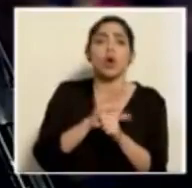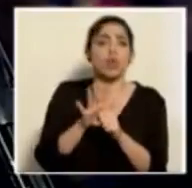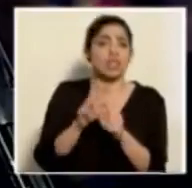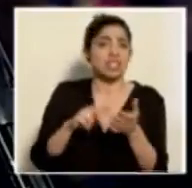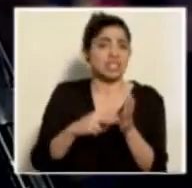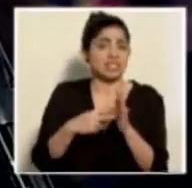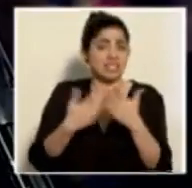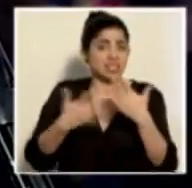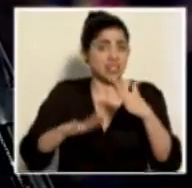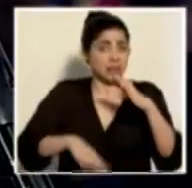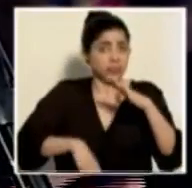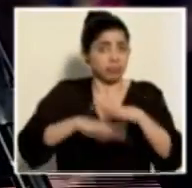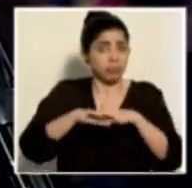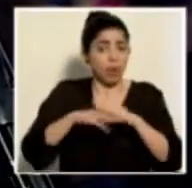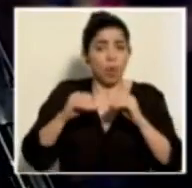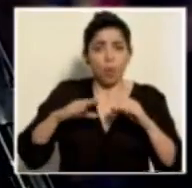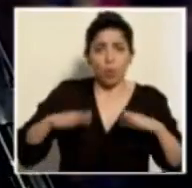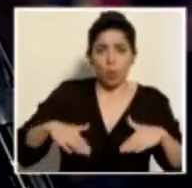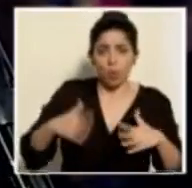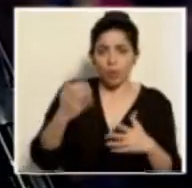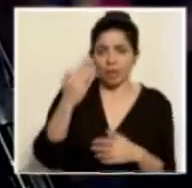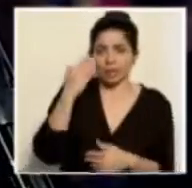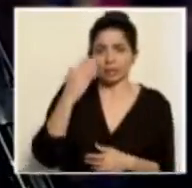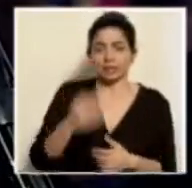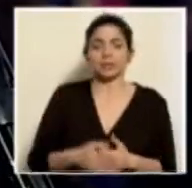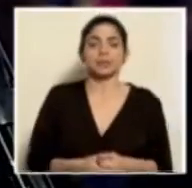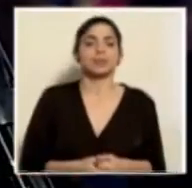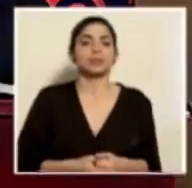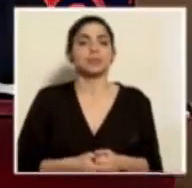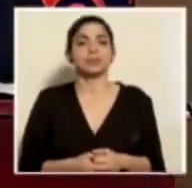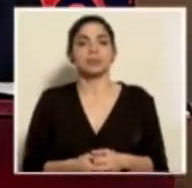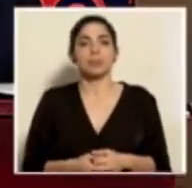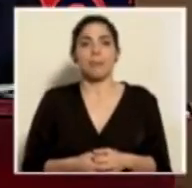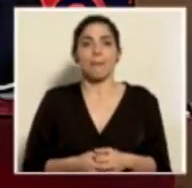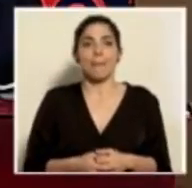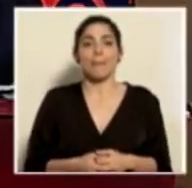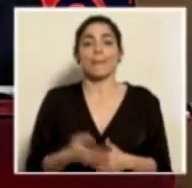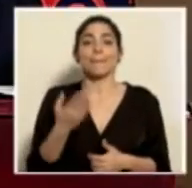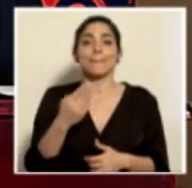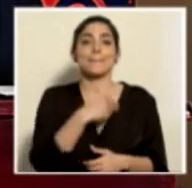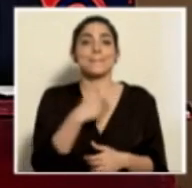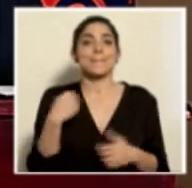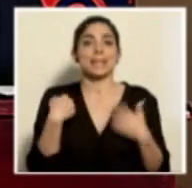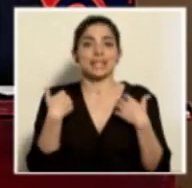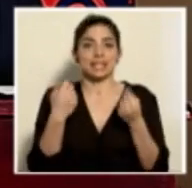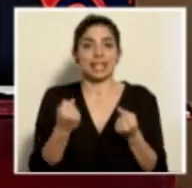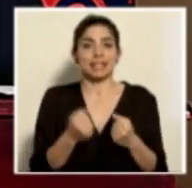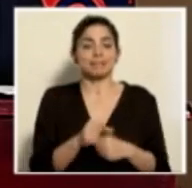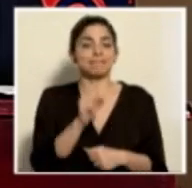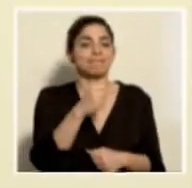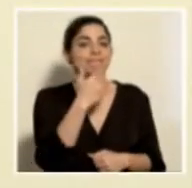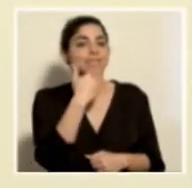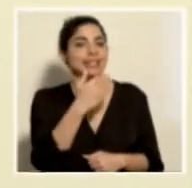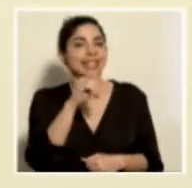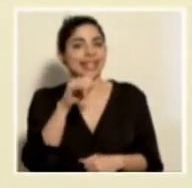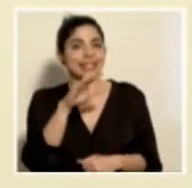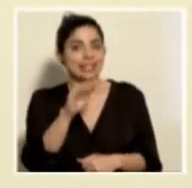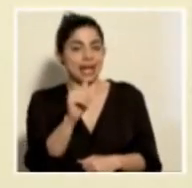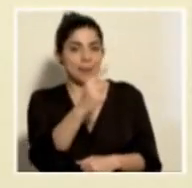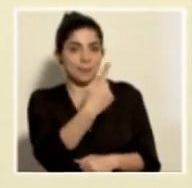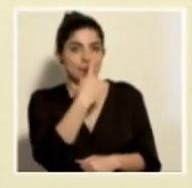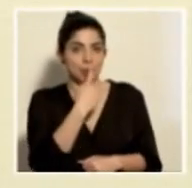llegó a su límite o no? Quisiera saber esas dos cosas. Señor Ministro de Salud. Sí, gracias, Jessica, por su